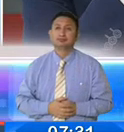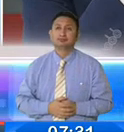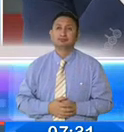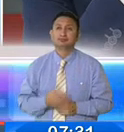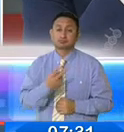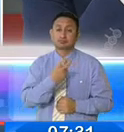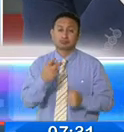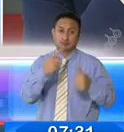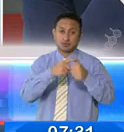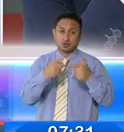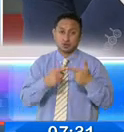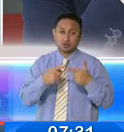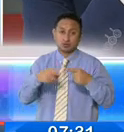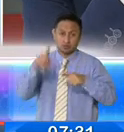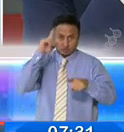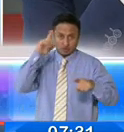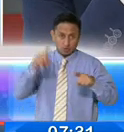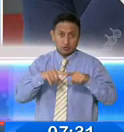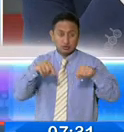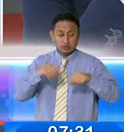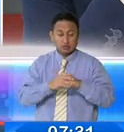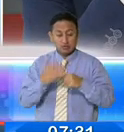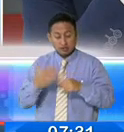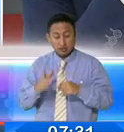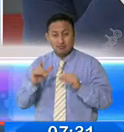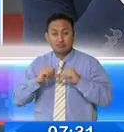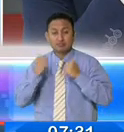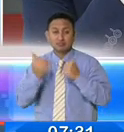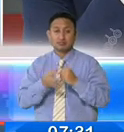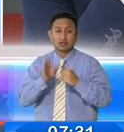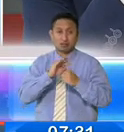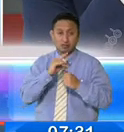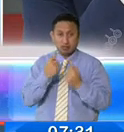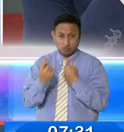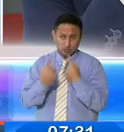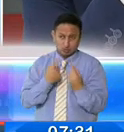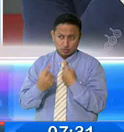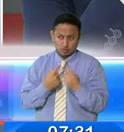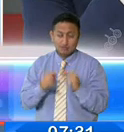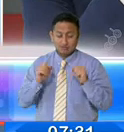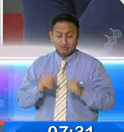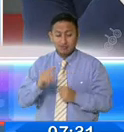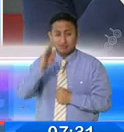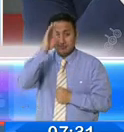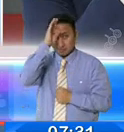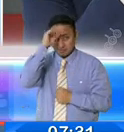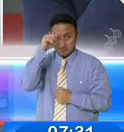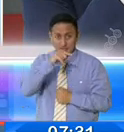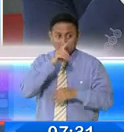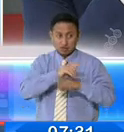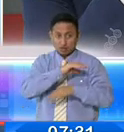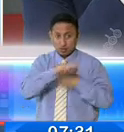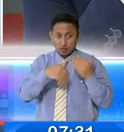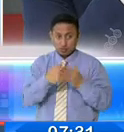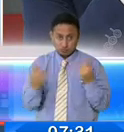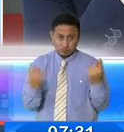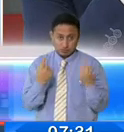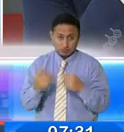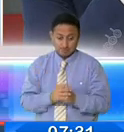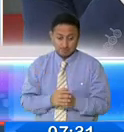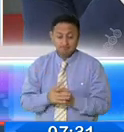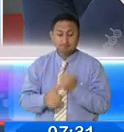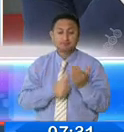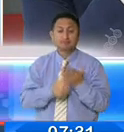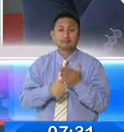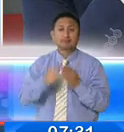tienen que conseguir. Ha habido varios diálogos con la Asamblea, con los sectores de salud, y en este momento, al menos desde el Ministerio del Trabajo, estamos